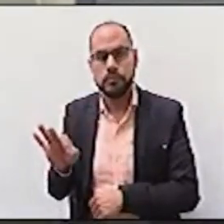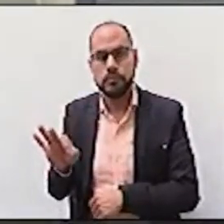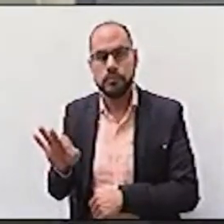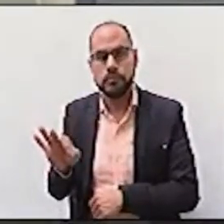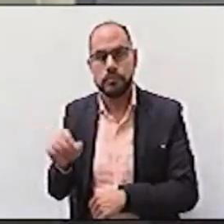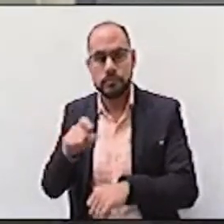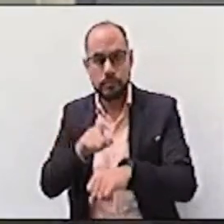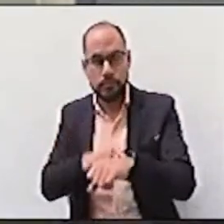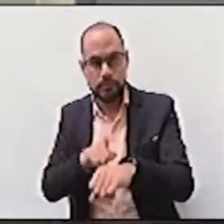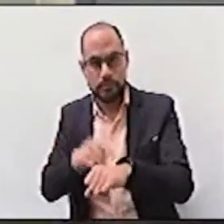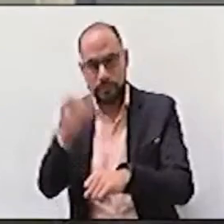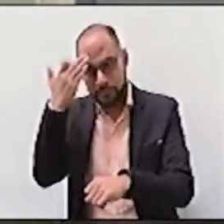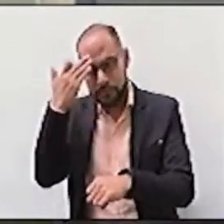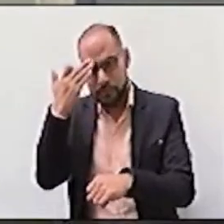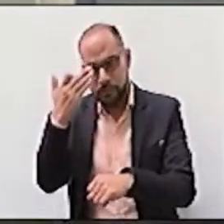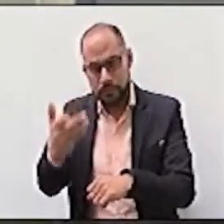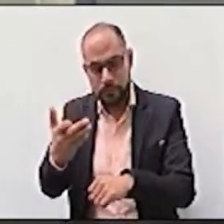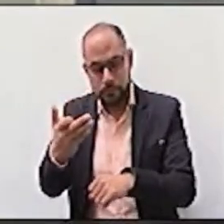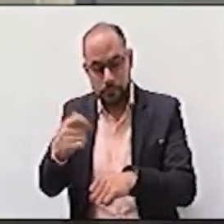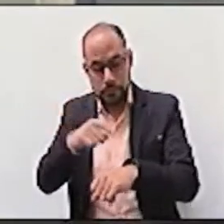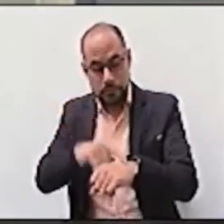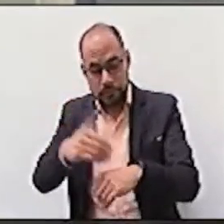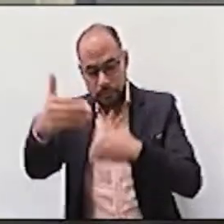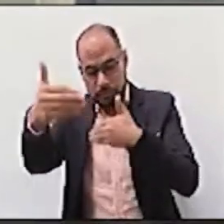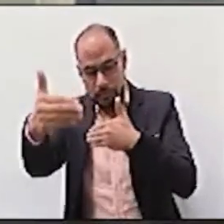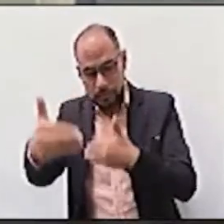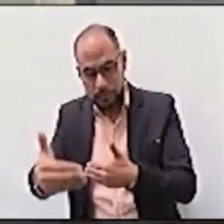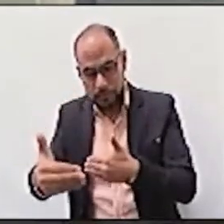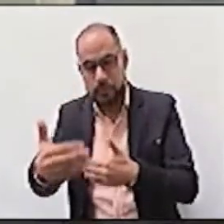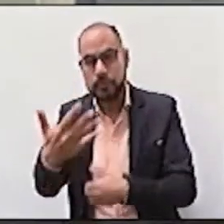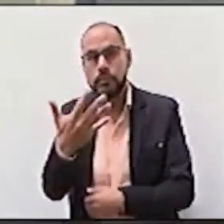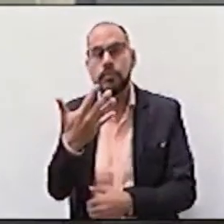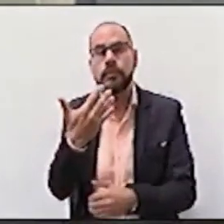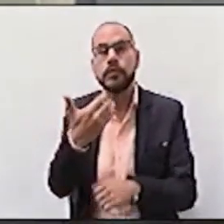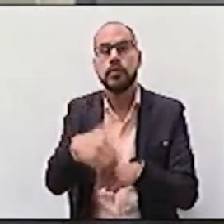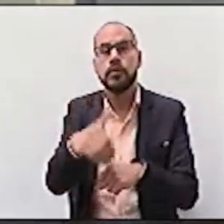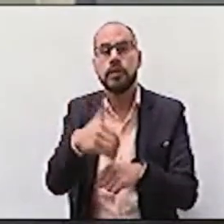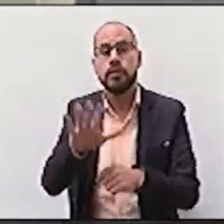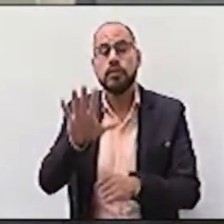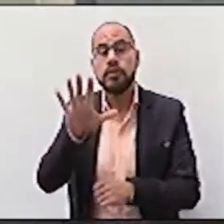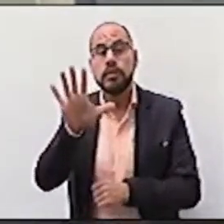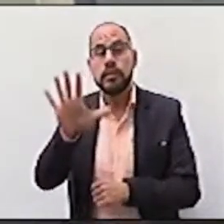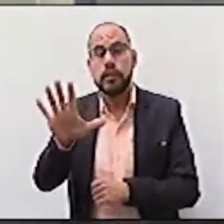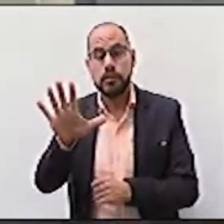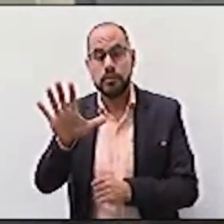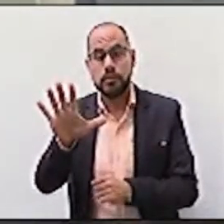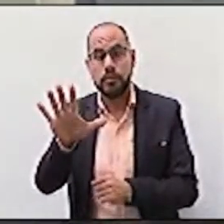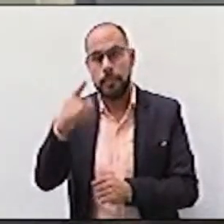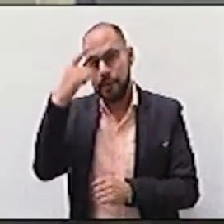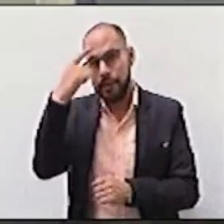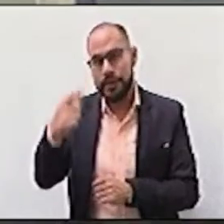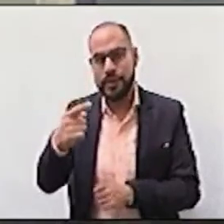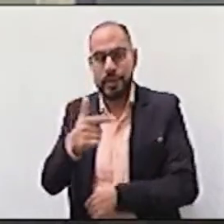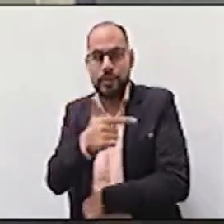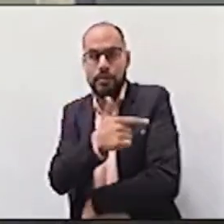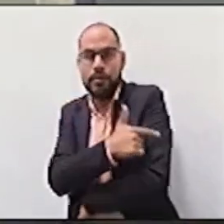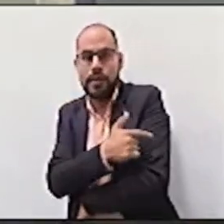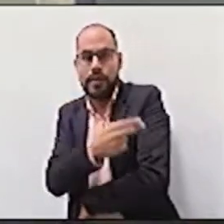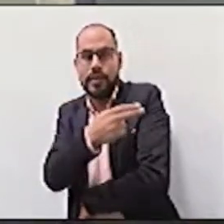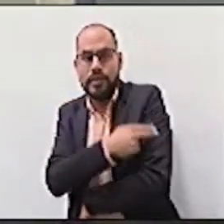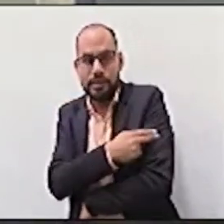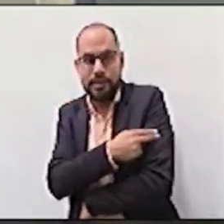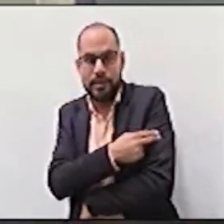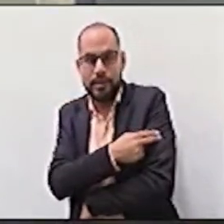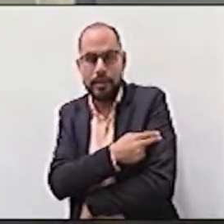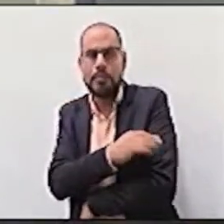vigencia o el plazo establecido en el quinto transitorio para que la Guardia Nacional